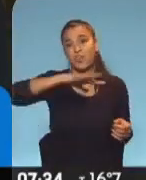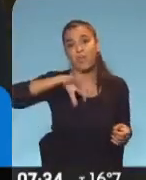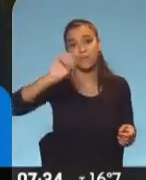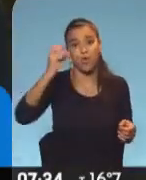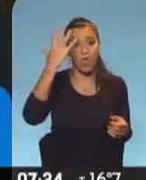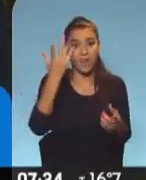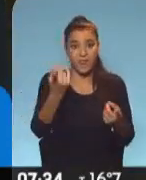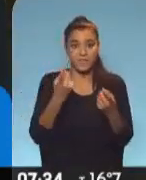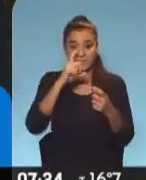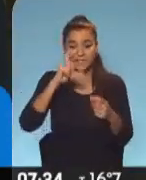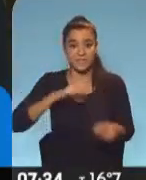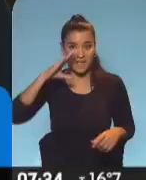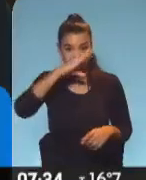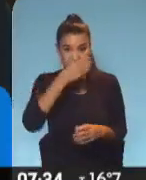modernas,